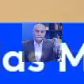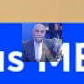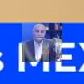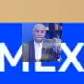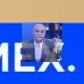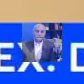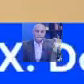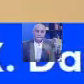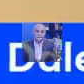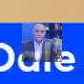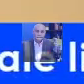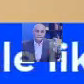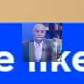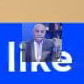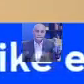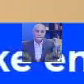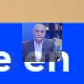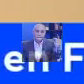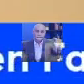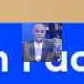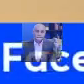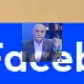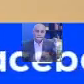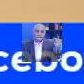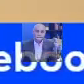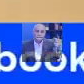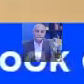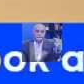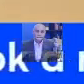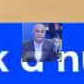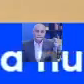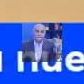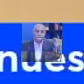importante también establecer que